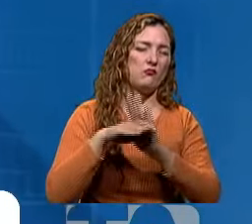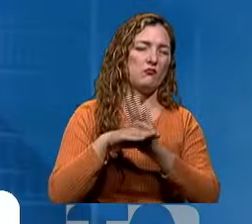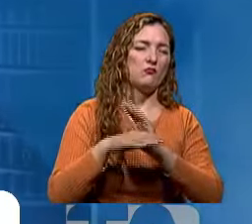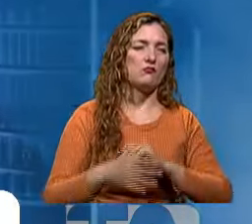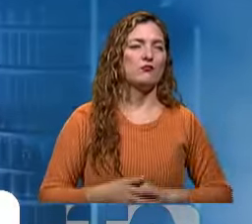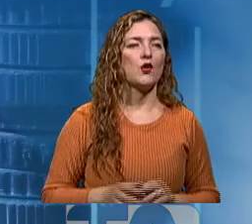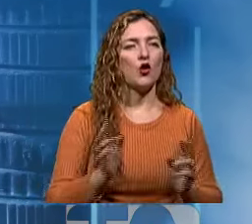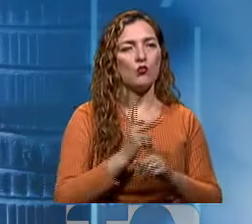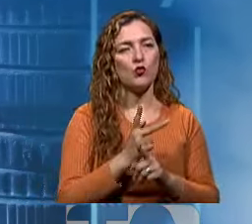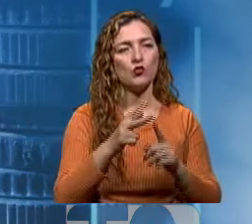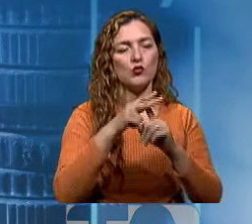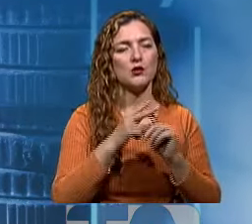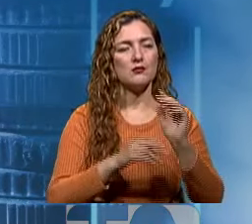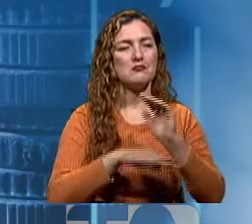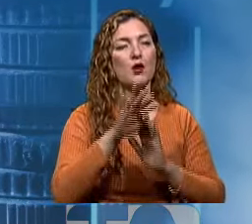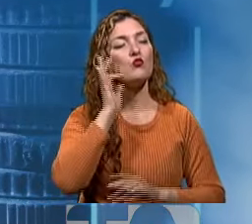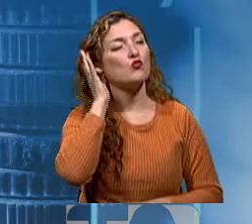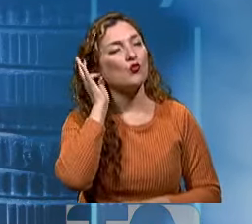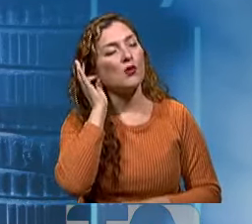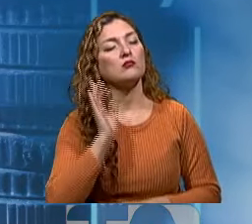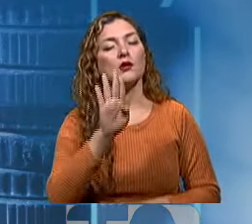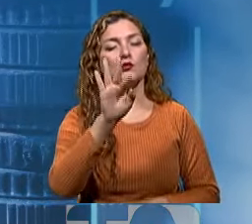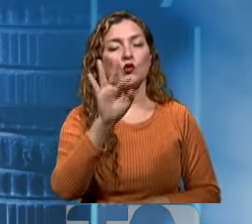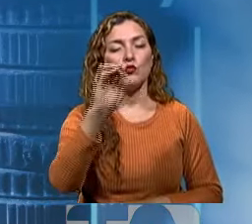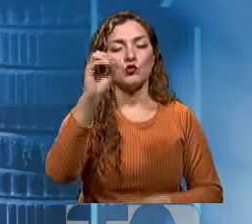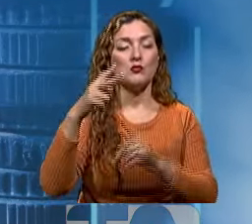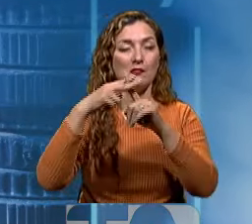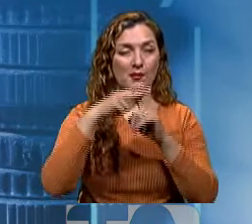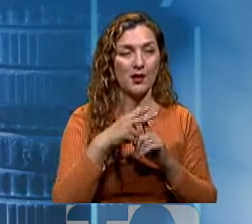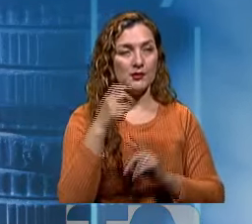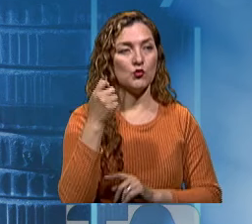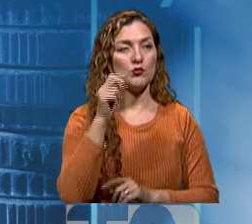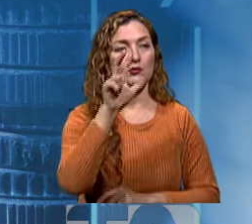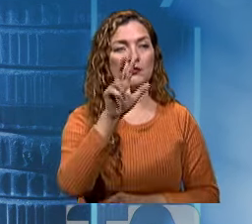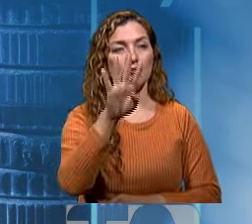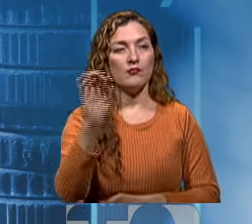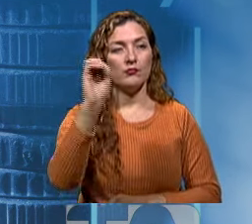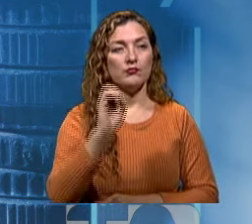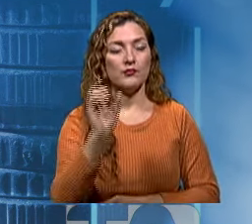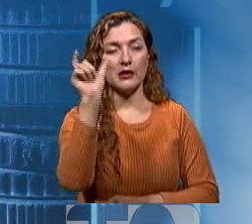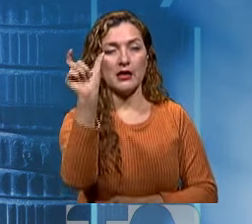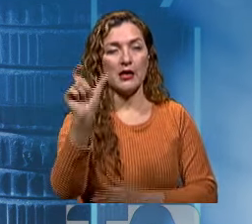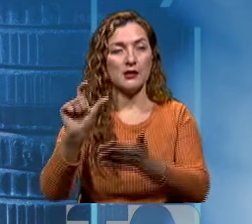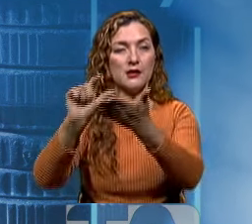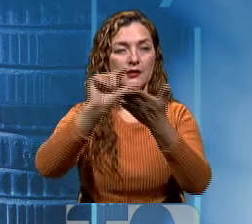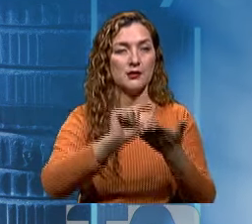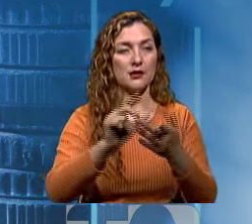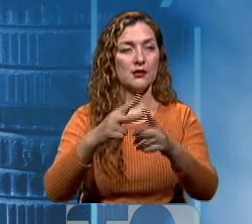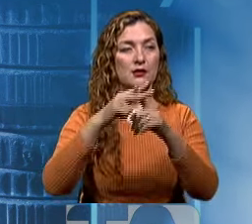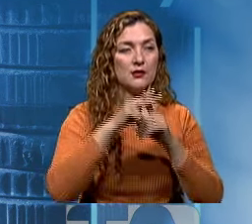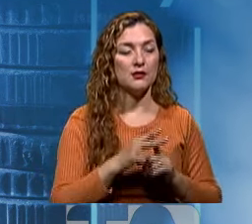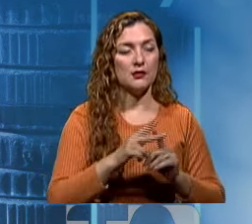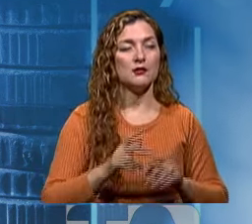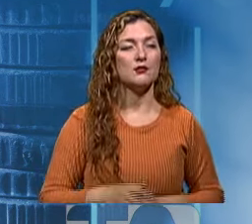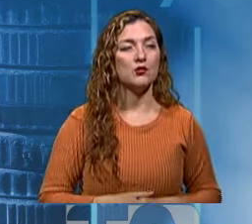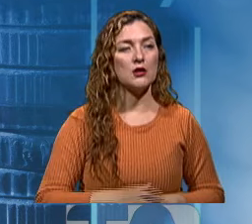De los productos de crédito que tienen las mujeres, el 49% son préstamos, el 34% tiene tarjeta de